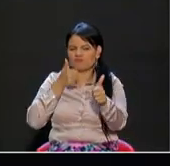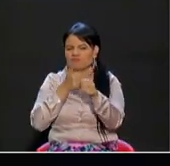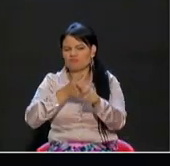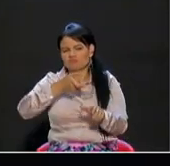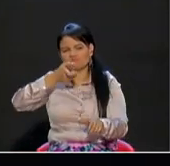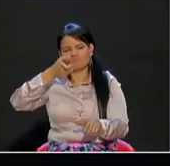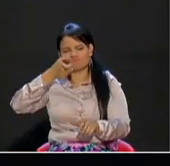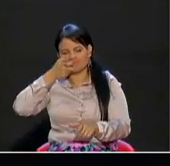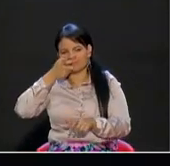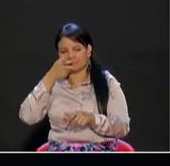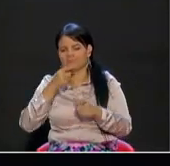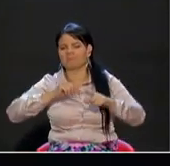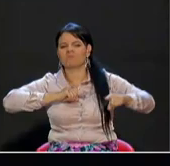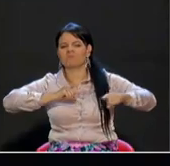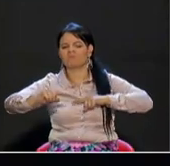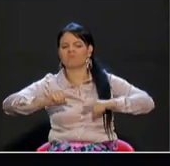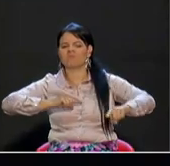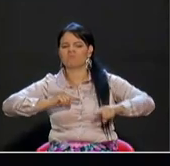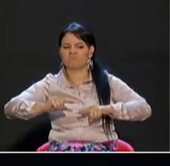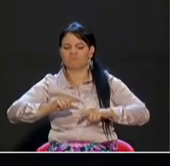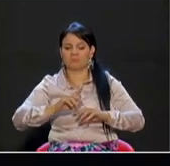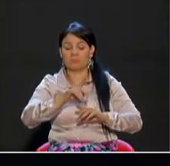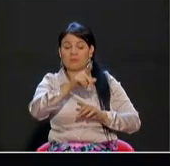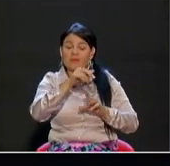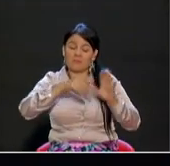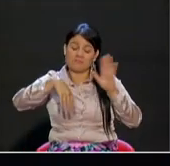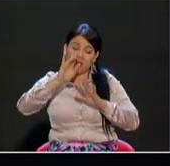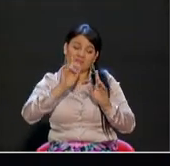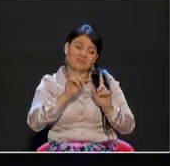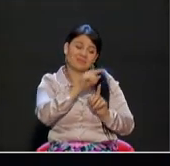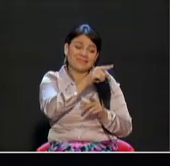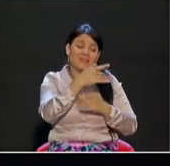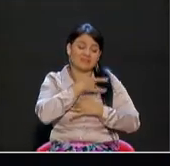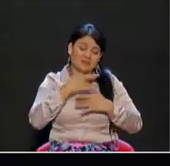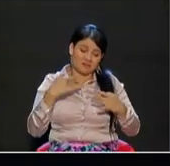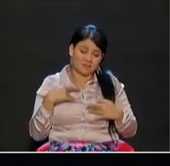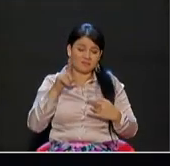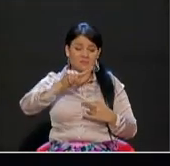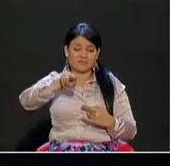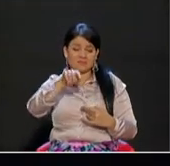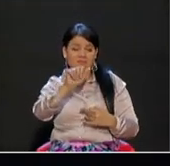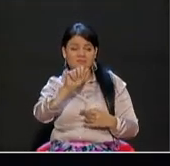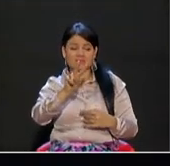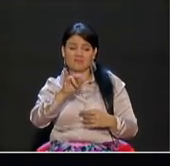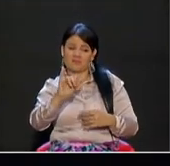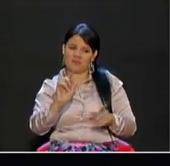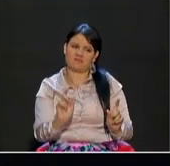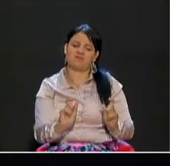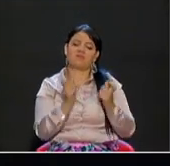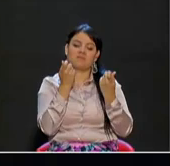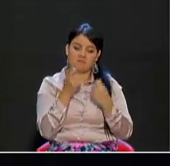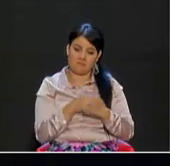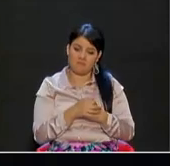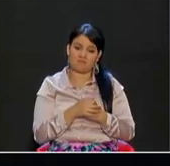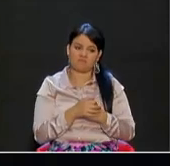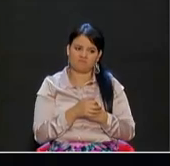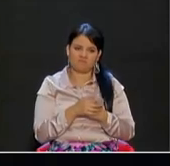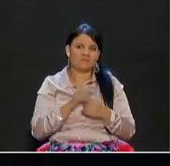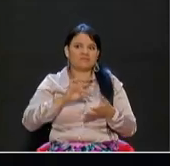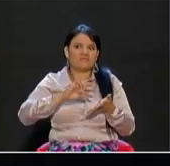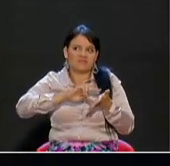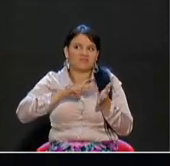sobre todo como lo decía ahora salvar sabía salud sabía salud puede ser un referente de red de cooperación